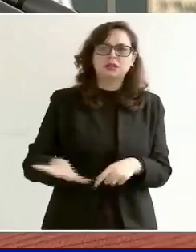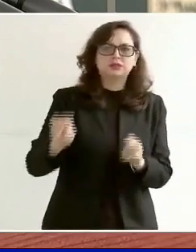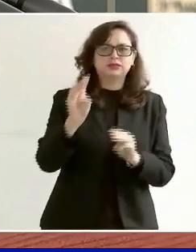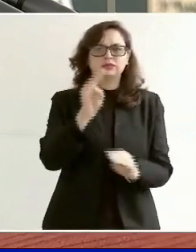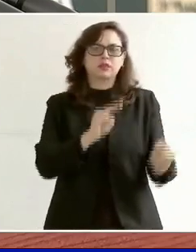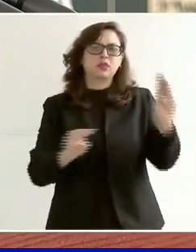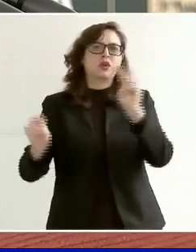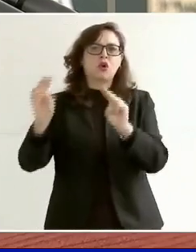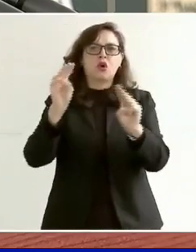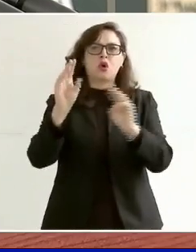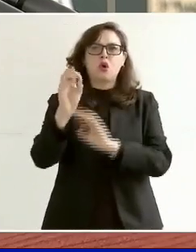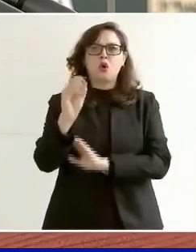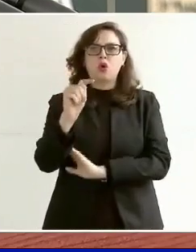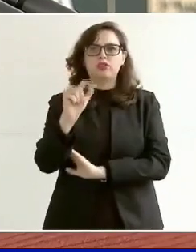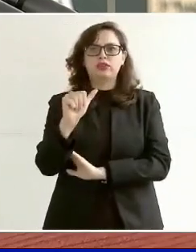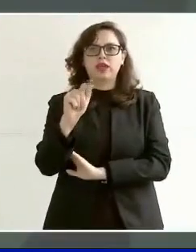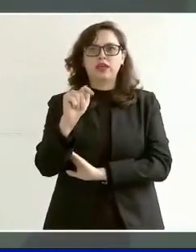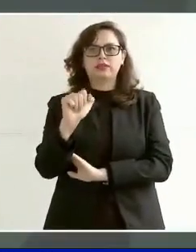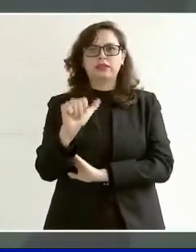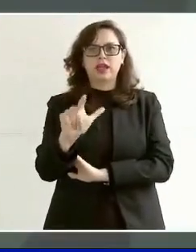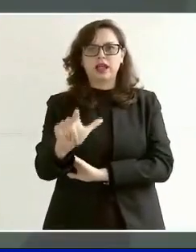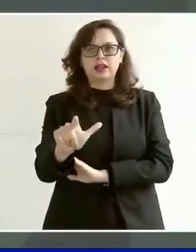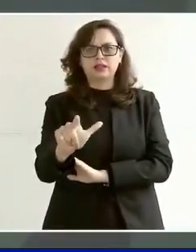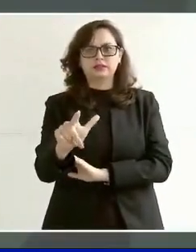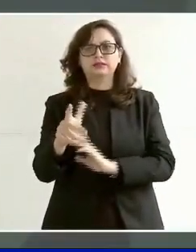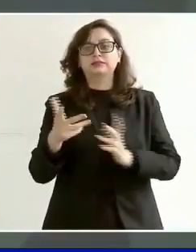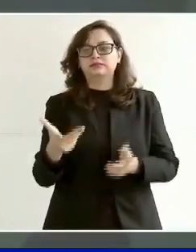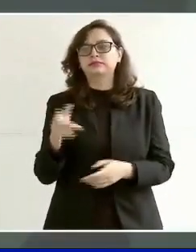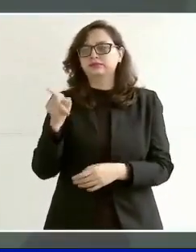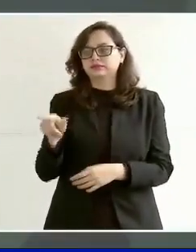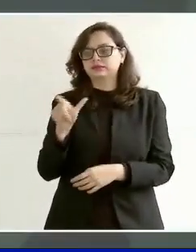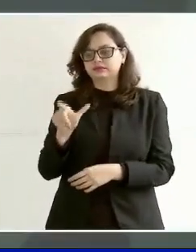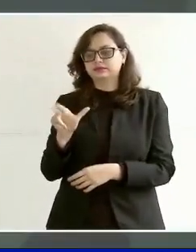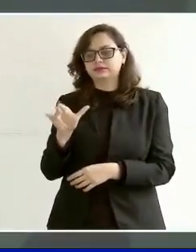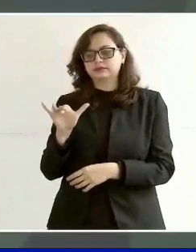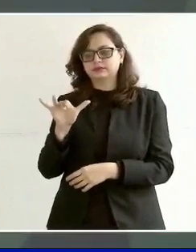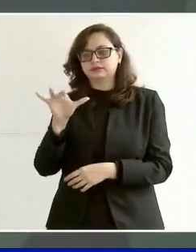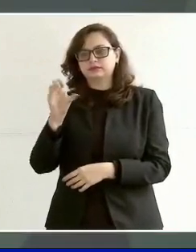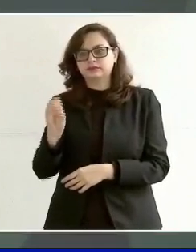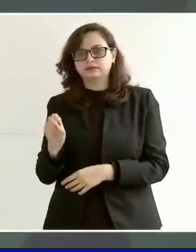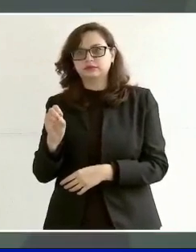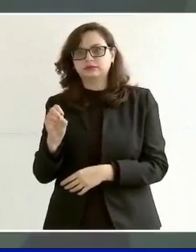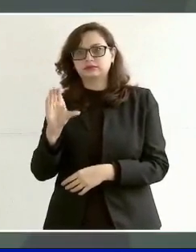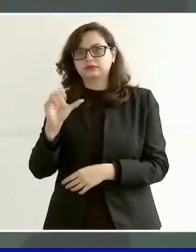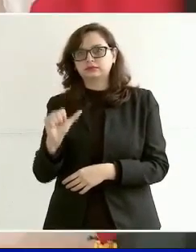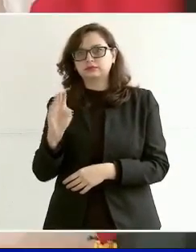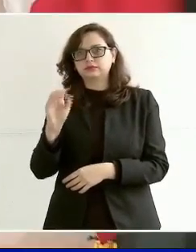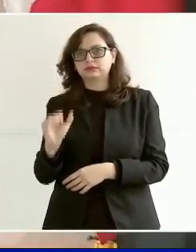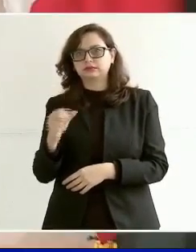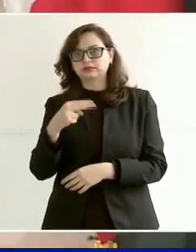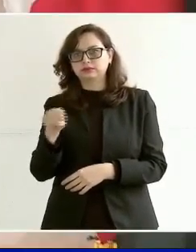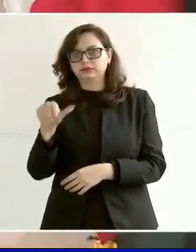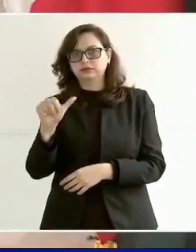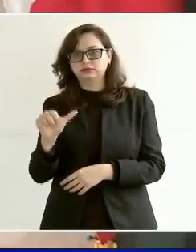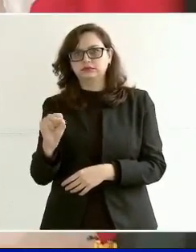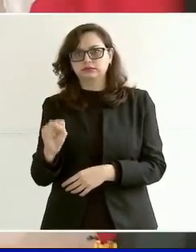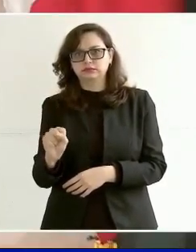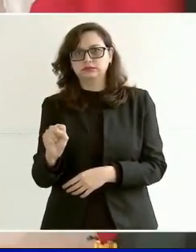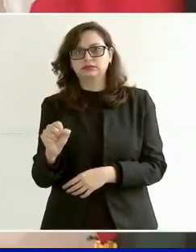Otatal, Lucio Cabañas, al percatarse que ya no había salida,